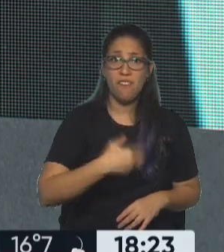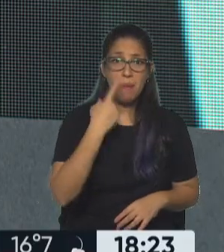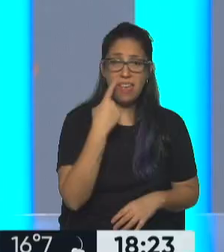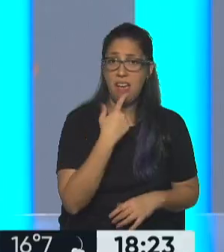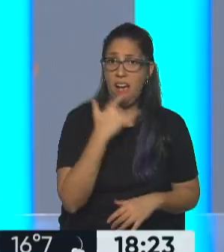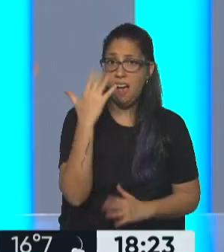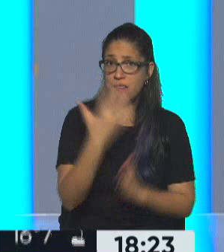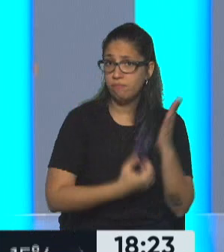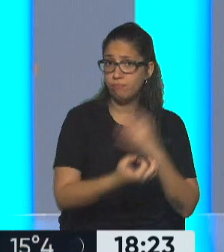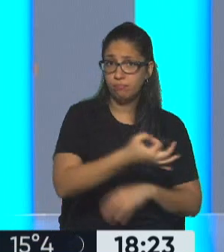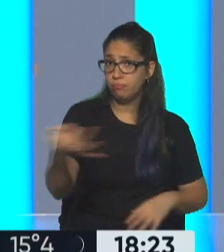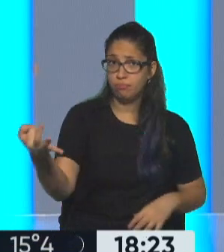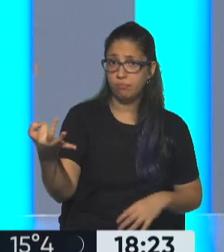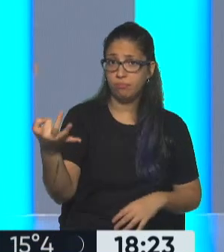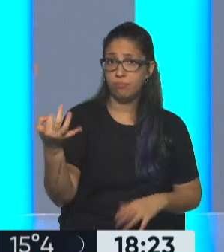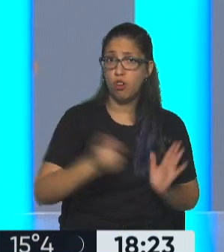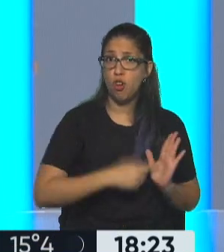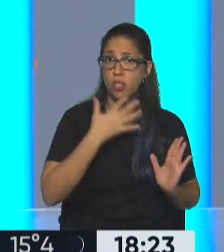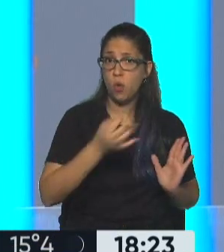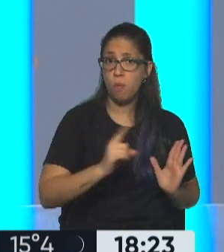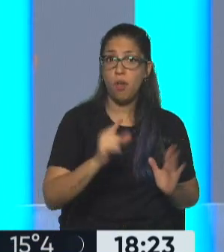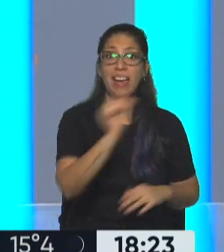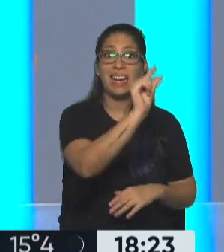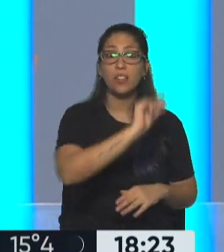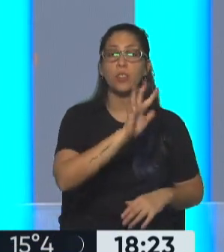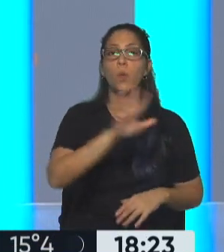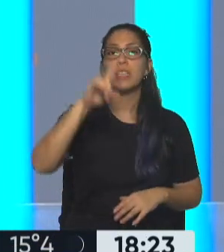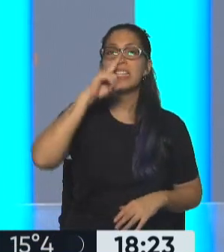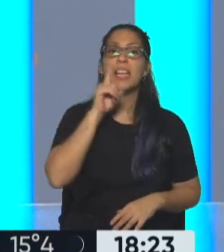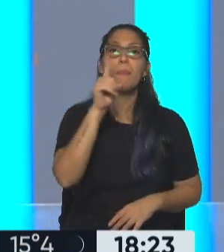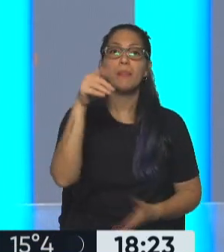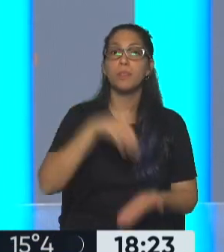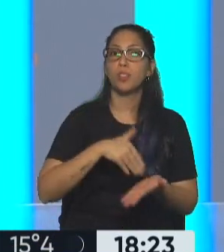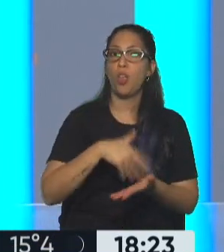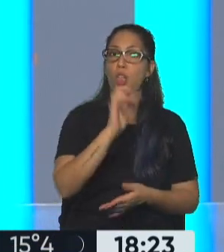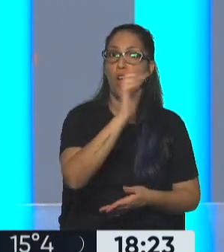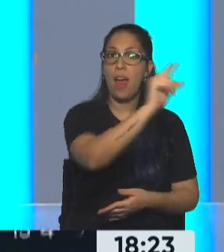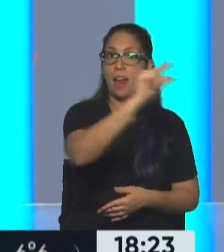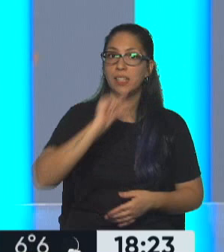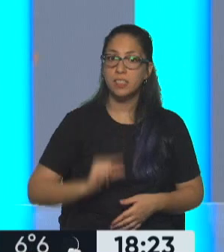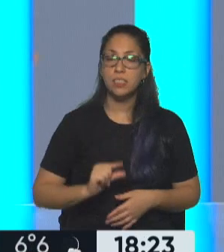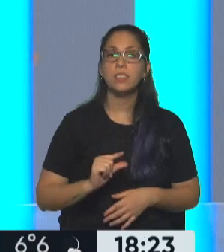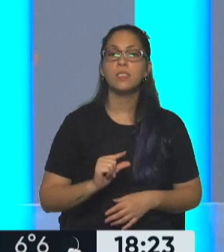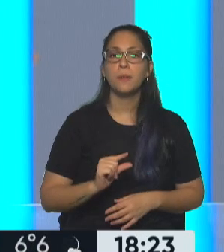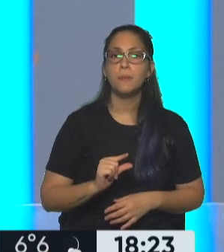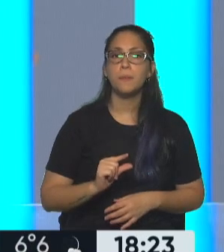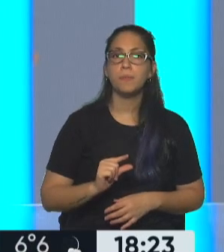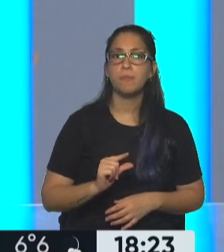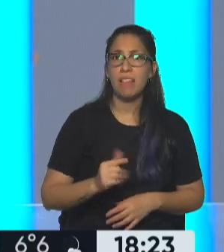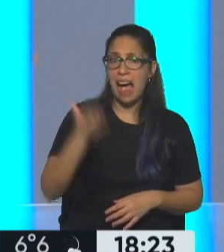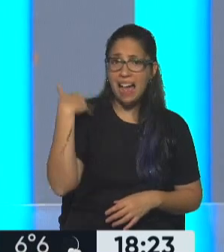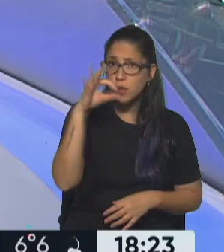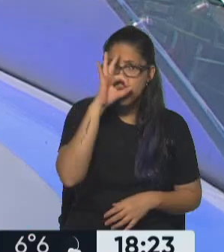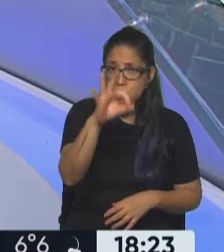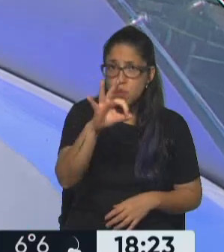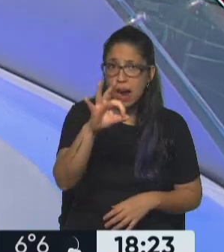Claro, recordemos que se trata de un crédito de 57.000 millones de dólares sin precedentes